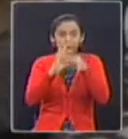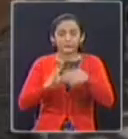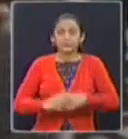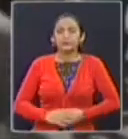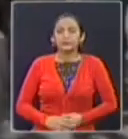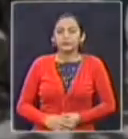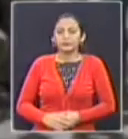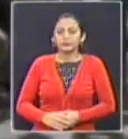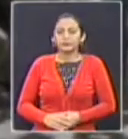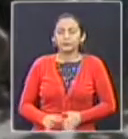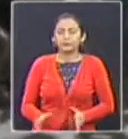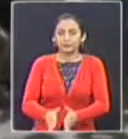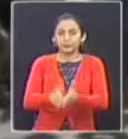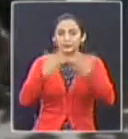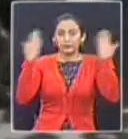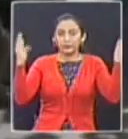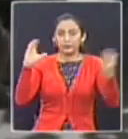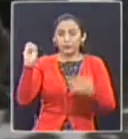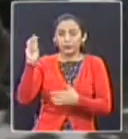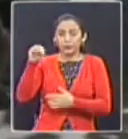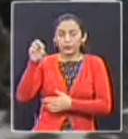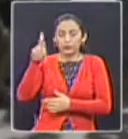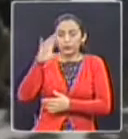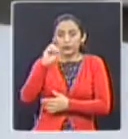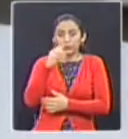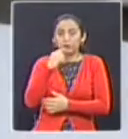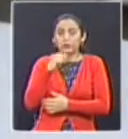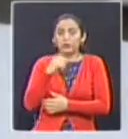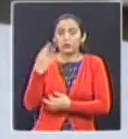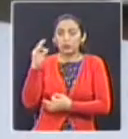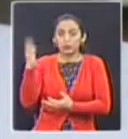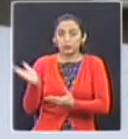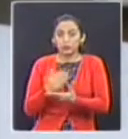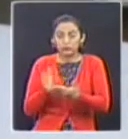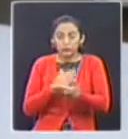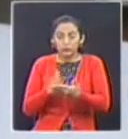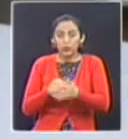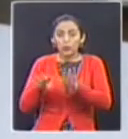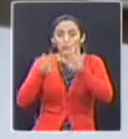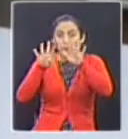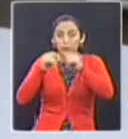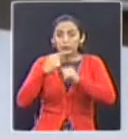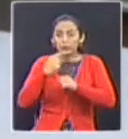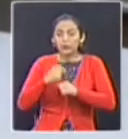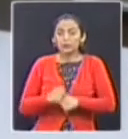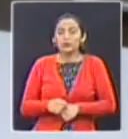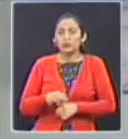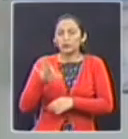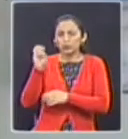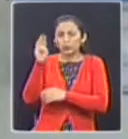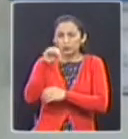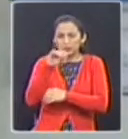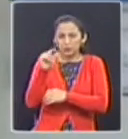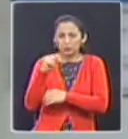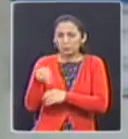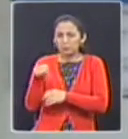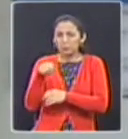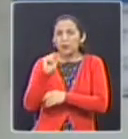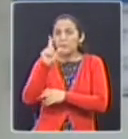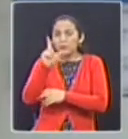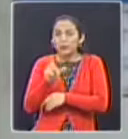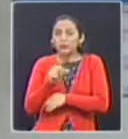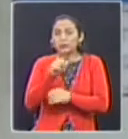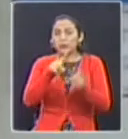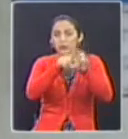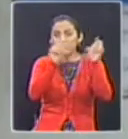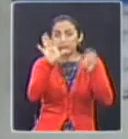Según Diario El Comercio, el documento judicial tiene 9 páginas y en las primeras líneas se menciona a Tomislav Topic, accionista de Telconet. Esta